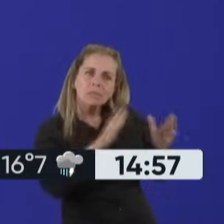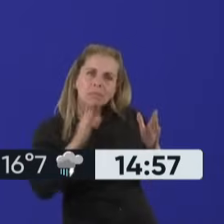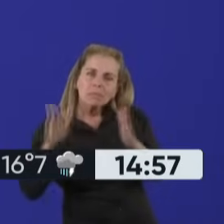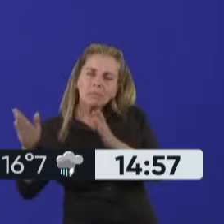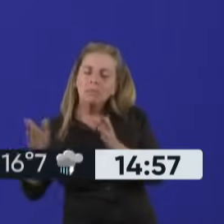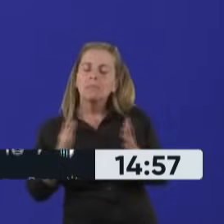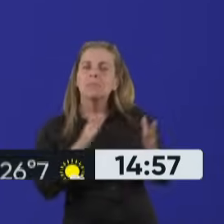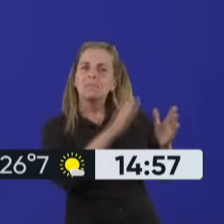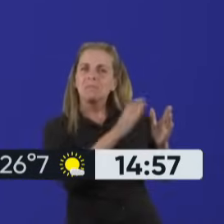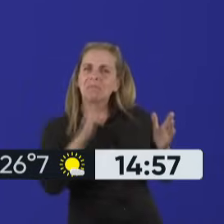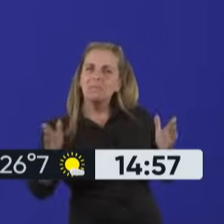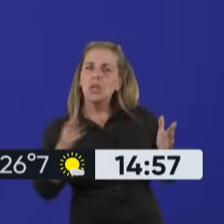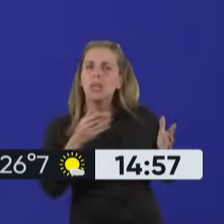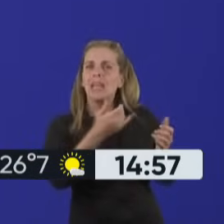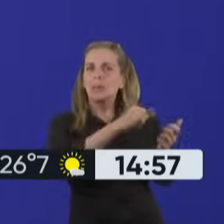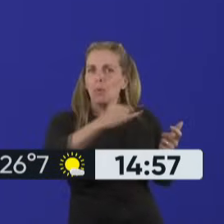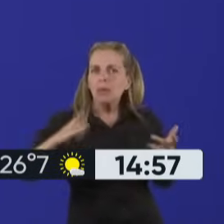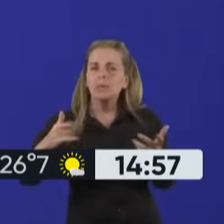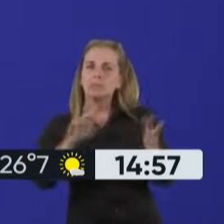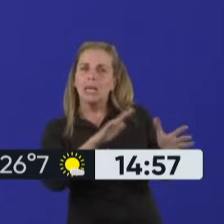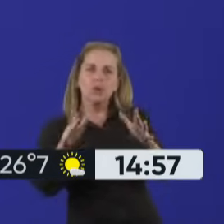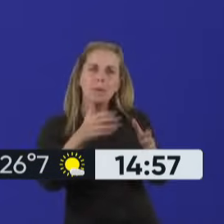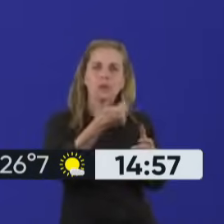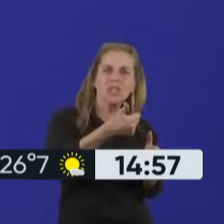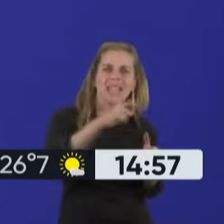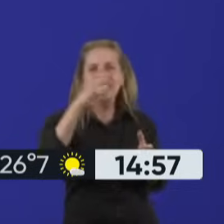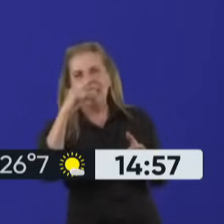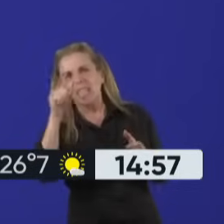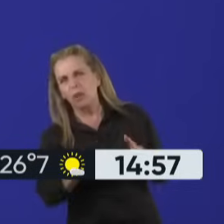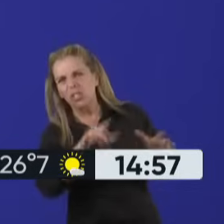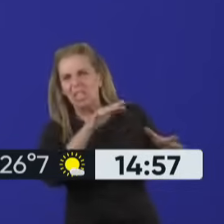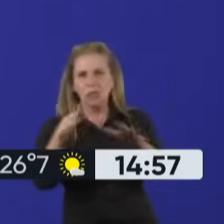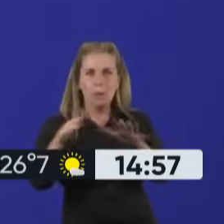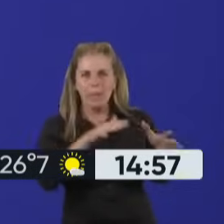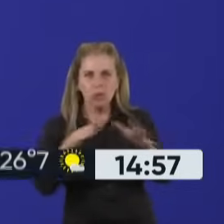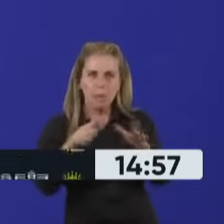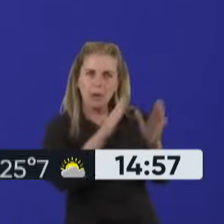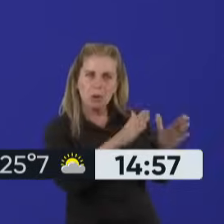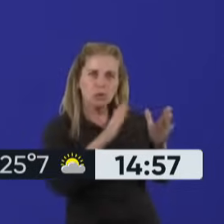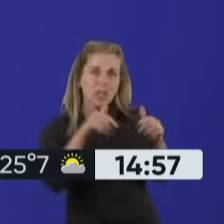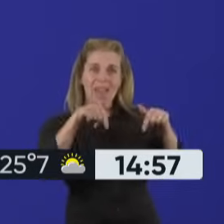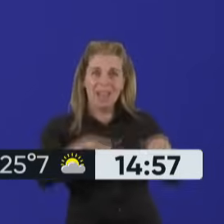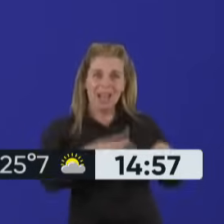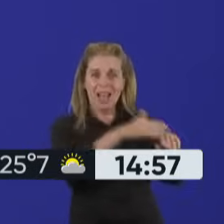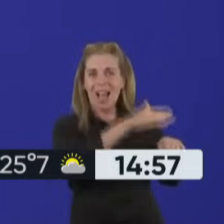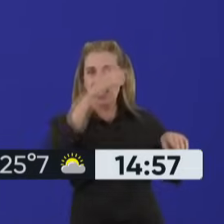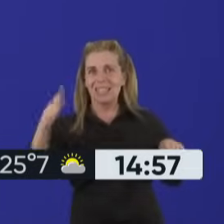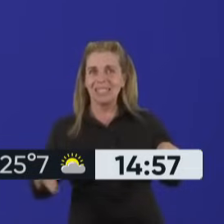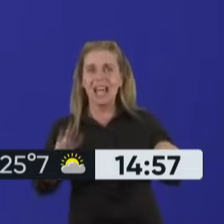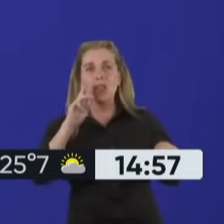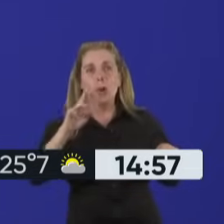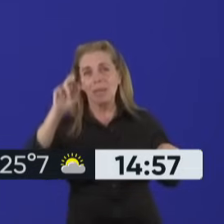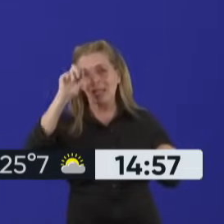de crecimiento en torno al 6-7%, de acá al año 2031